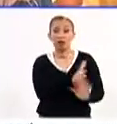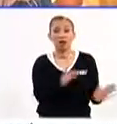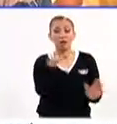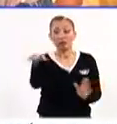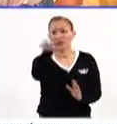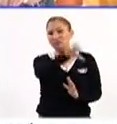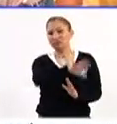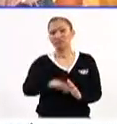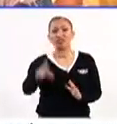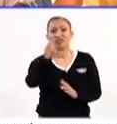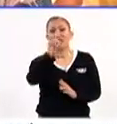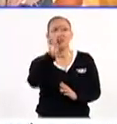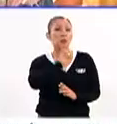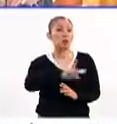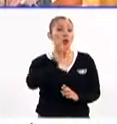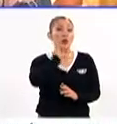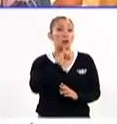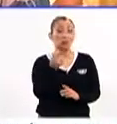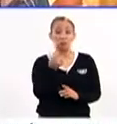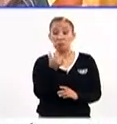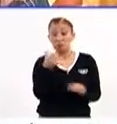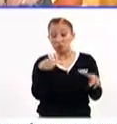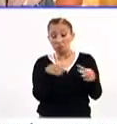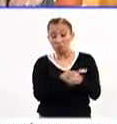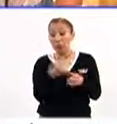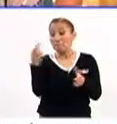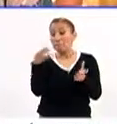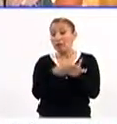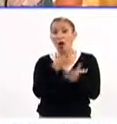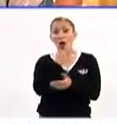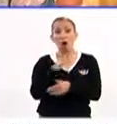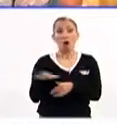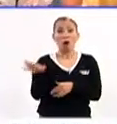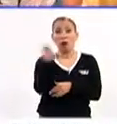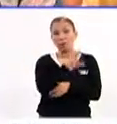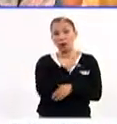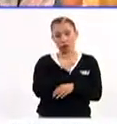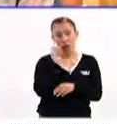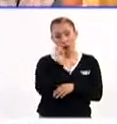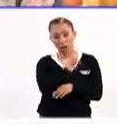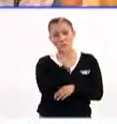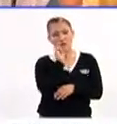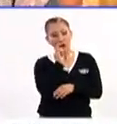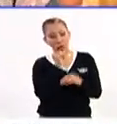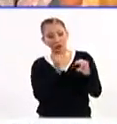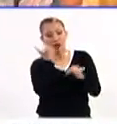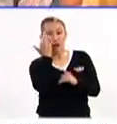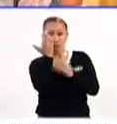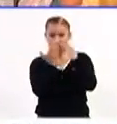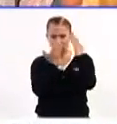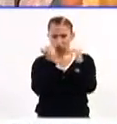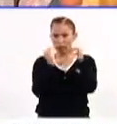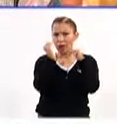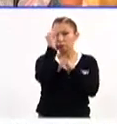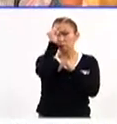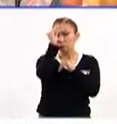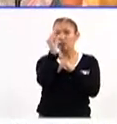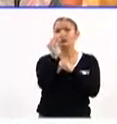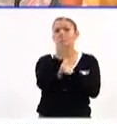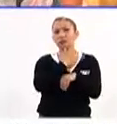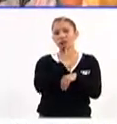una población de 30 mujeres si acaso entre 1000 hombres. O sea, ya se destacaba como alguien que quería estudiar y